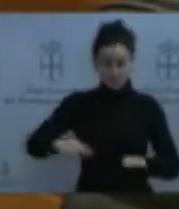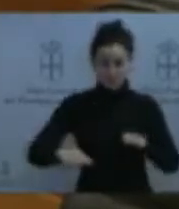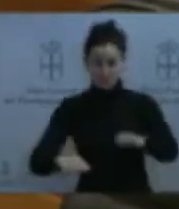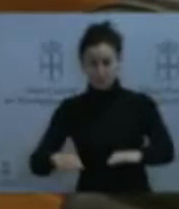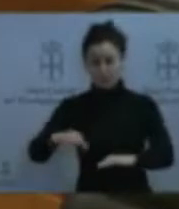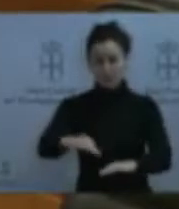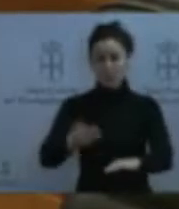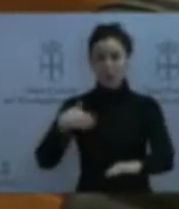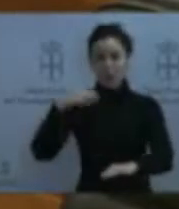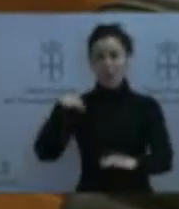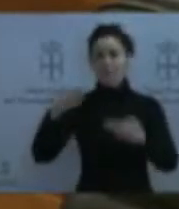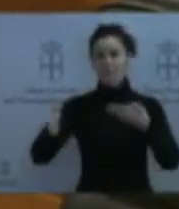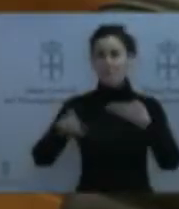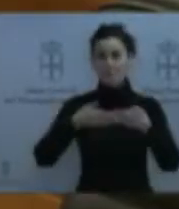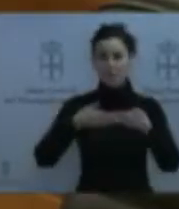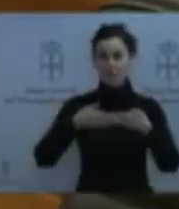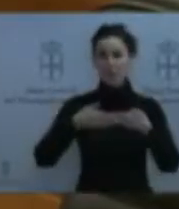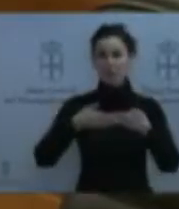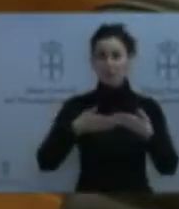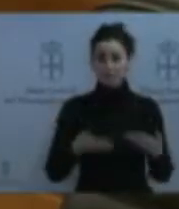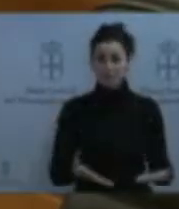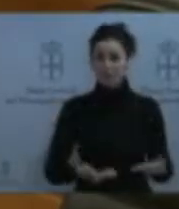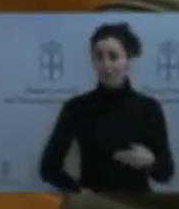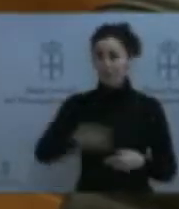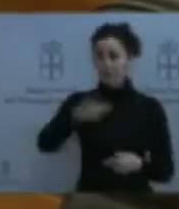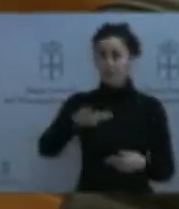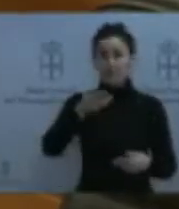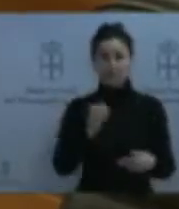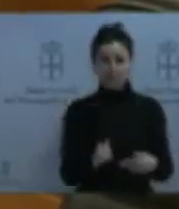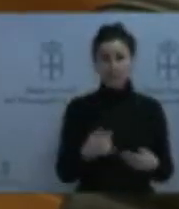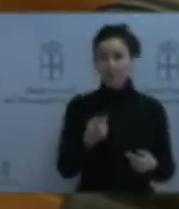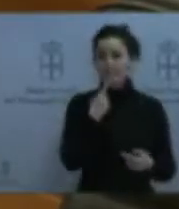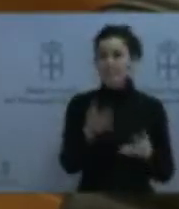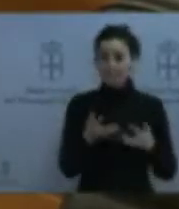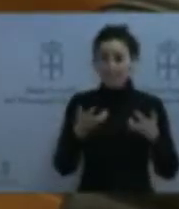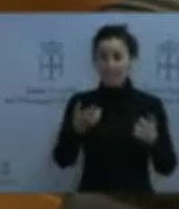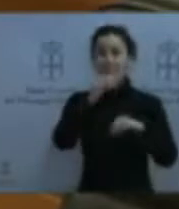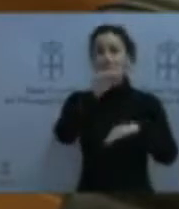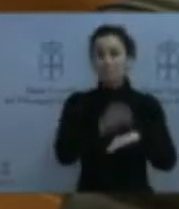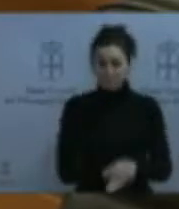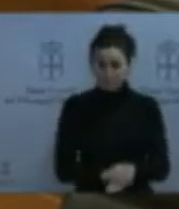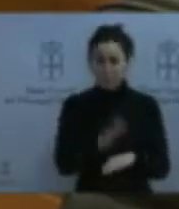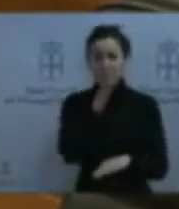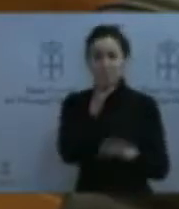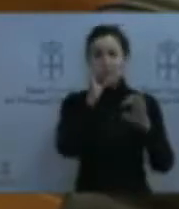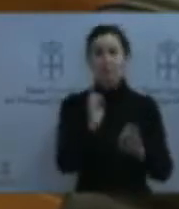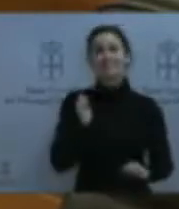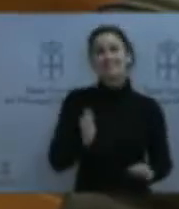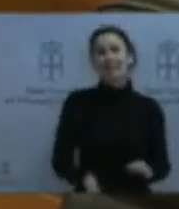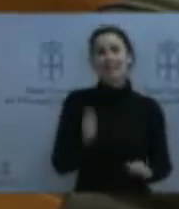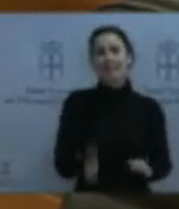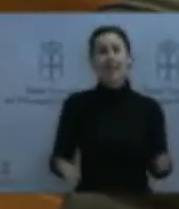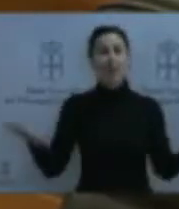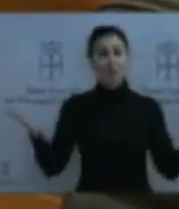que creo que es relevante. Le cito textualmente. El uso de una piedra que no es habitual en esa zona da cumplimiento estricto a las